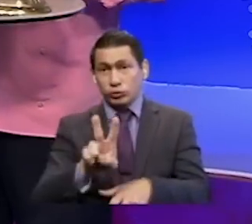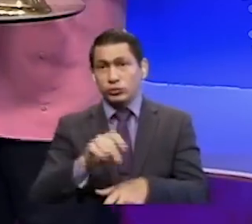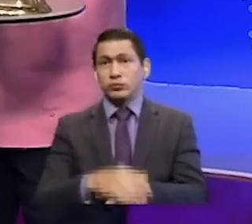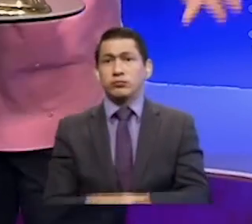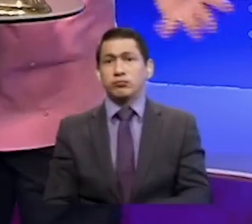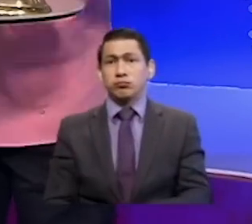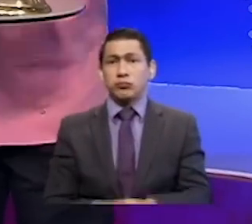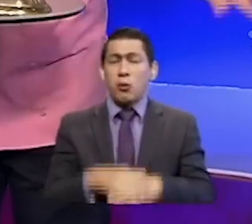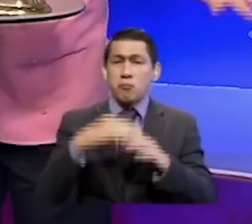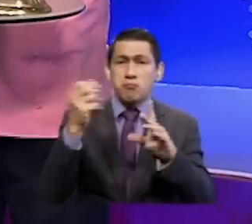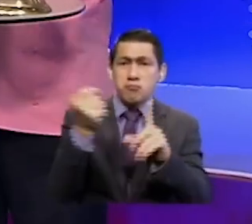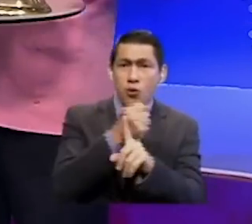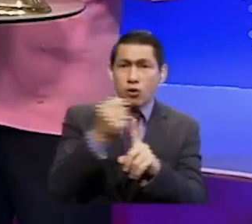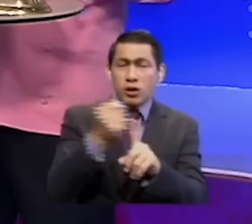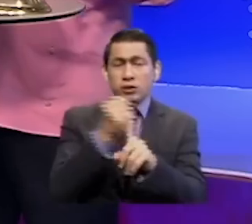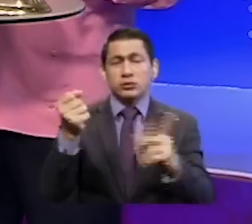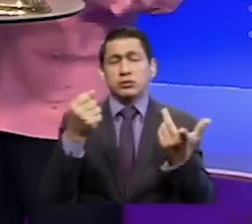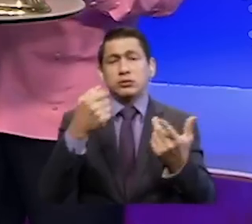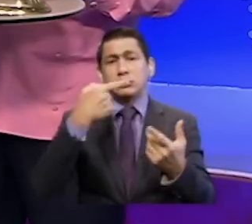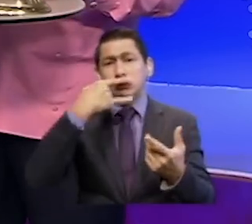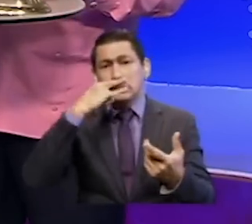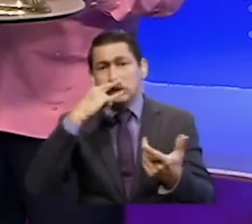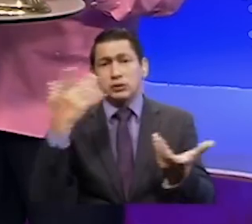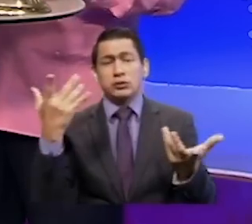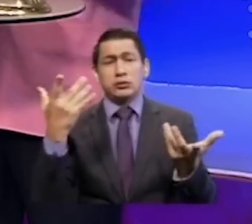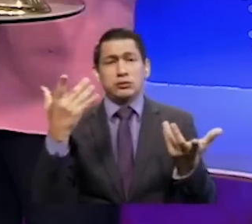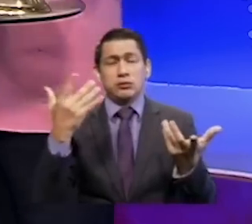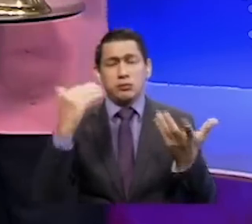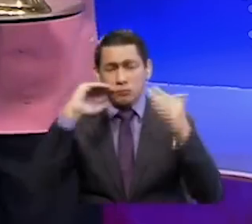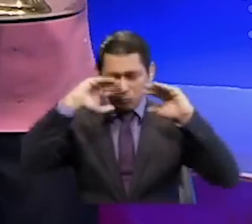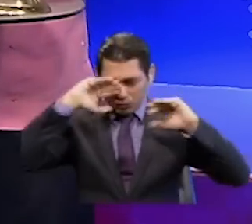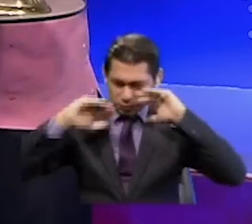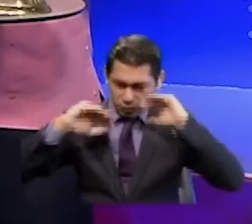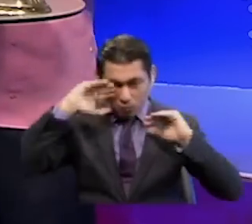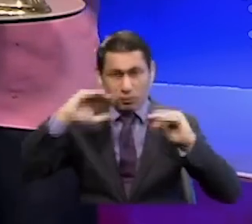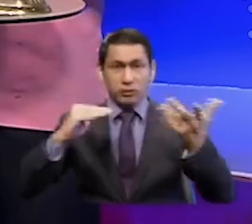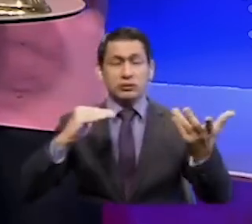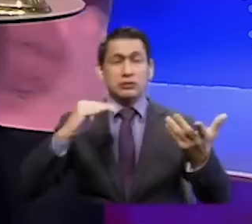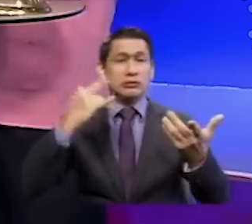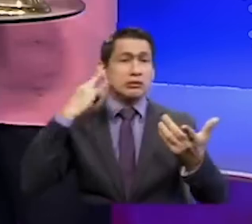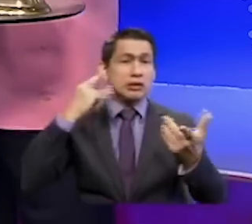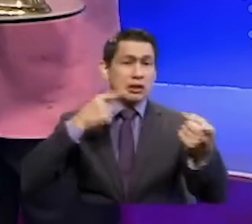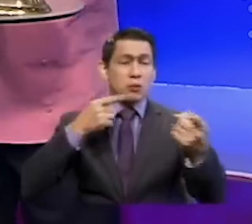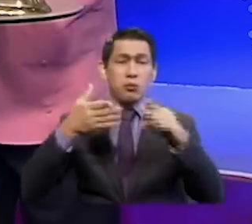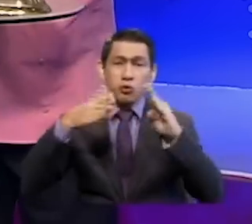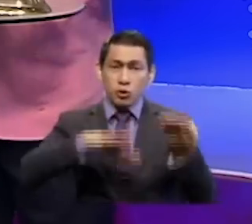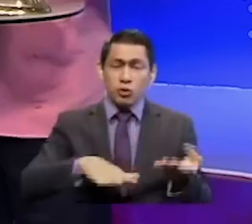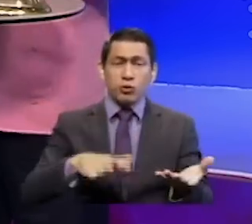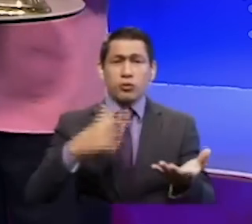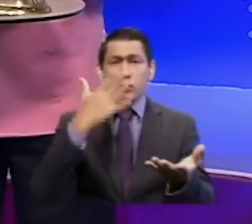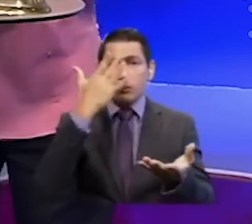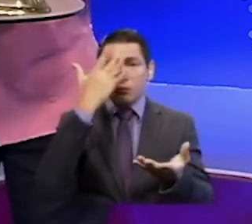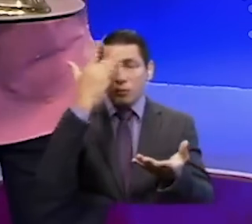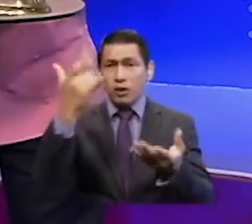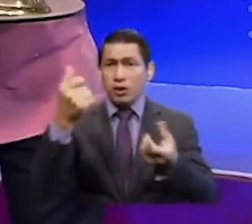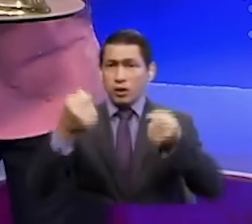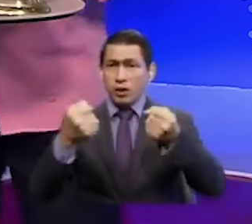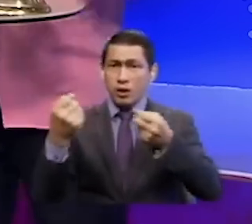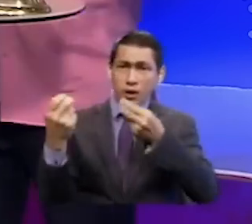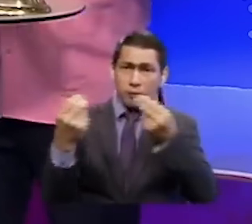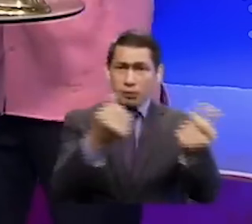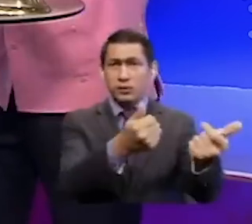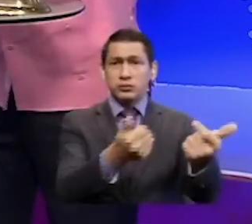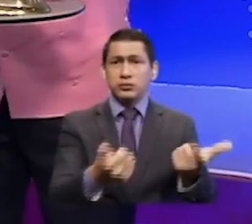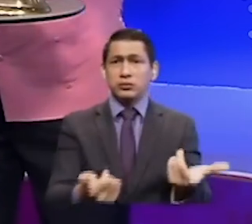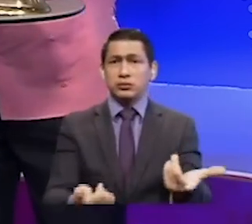de personas afectadas, niños afectados por excesos de velocidad. y respeto a las normas. Mire, 50